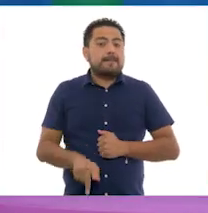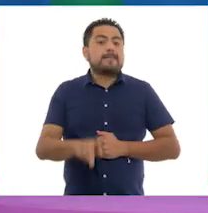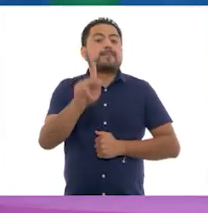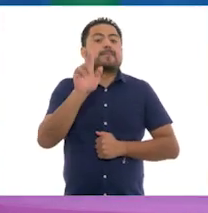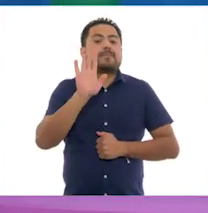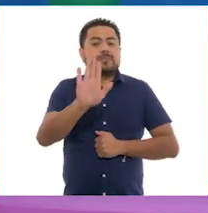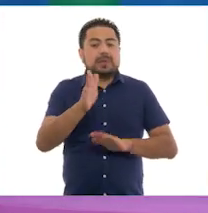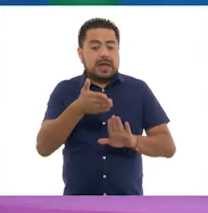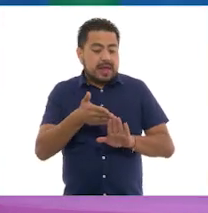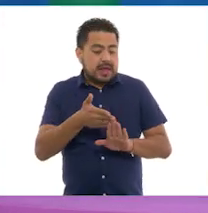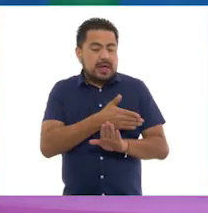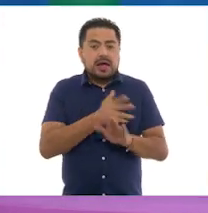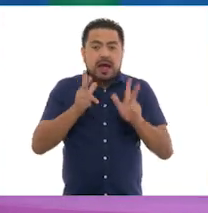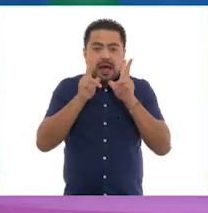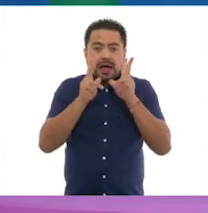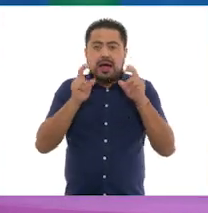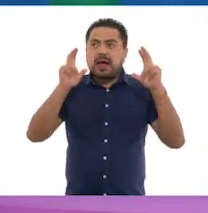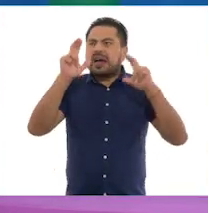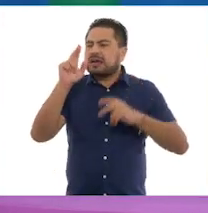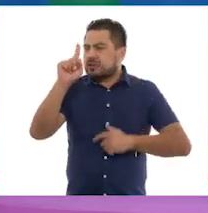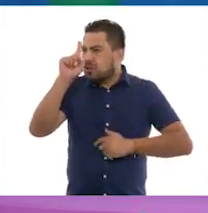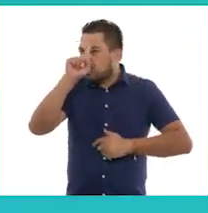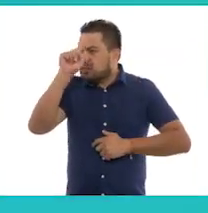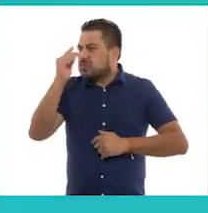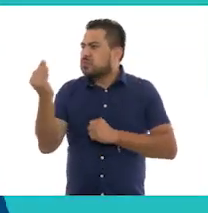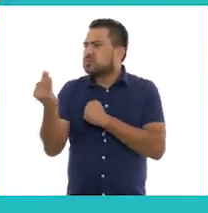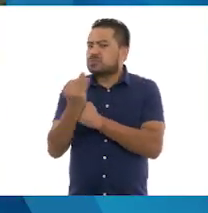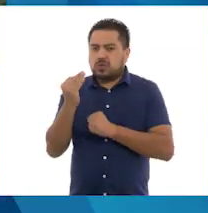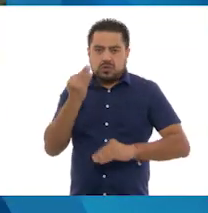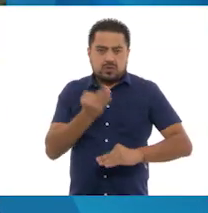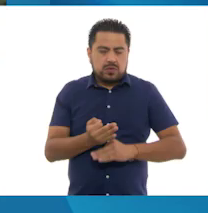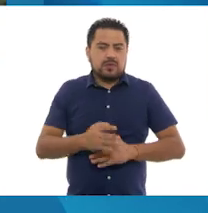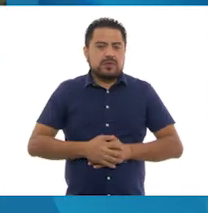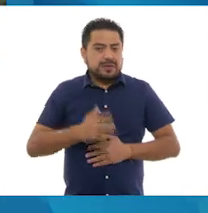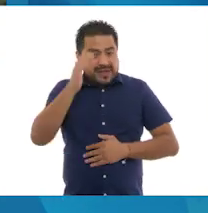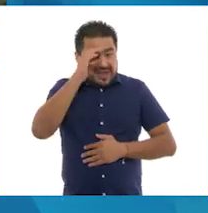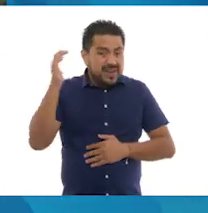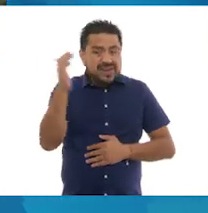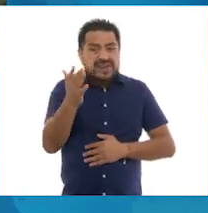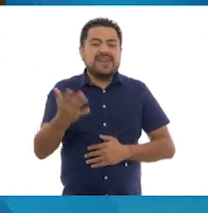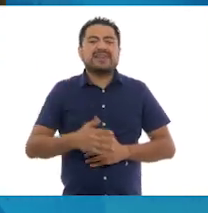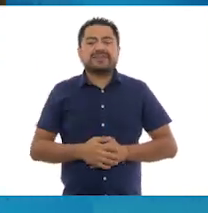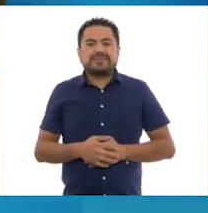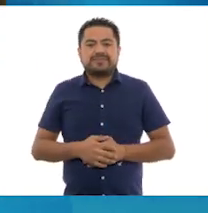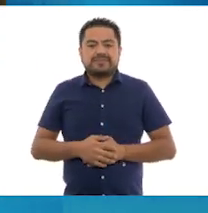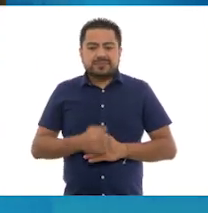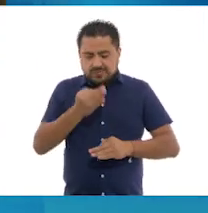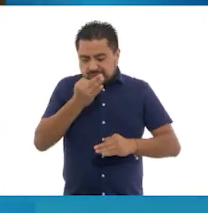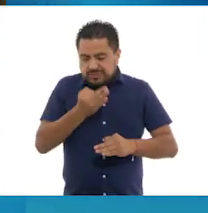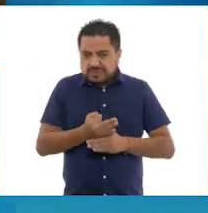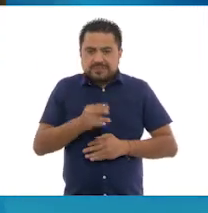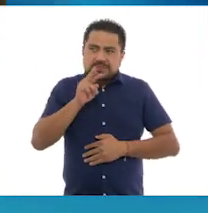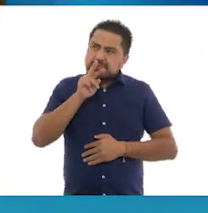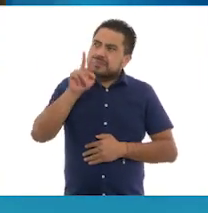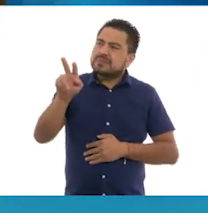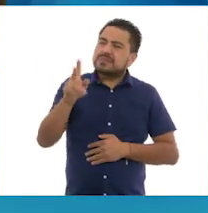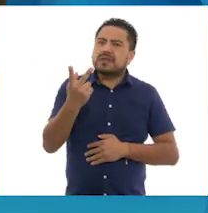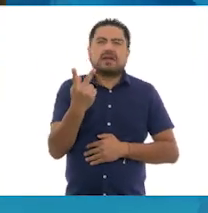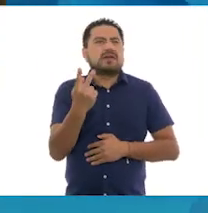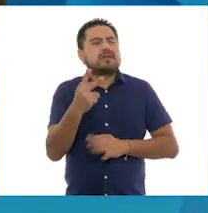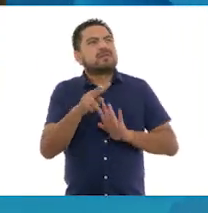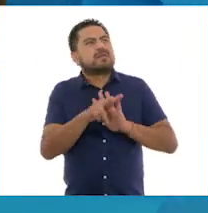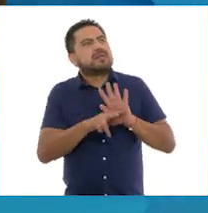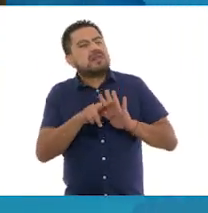antes, vamos con Ajo Listo, que nos tiene un consejo. ¡Hola! ¡Vamos a ver el siguiente